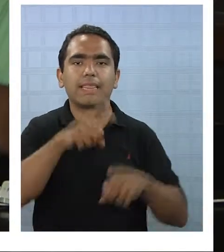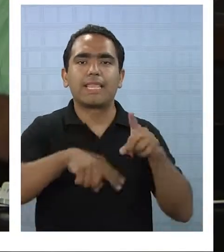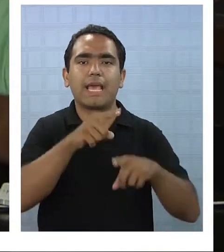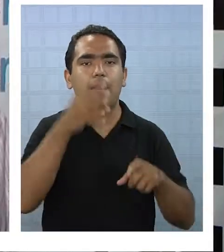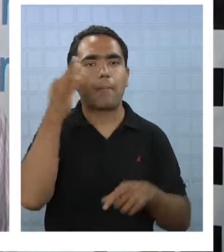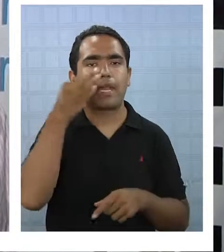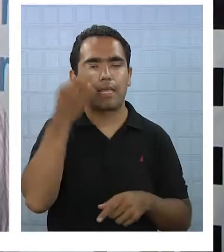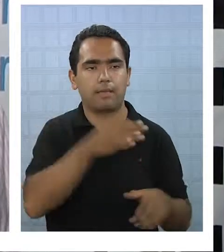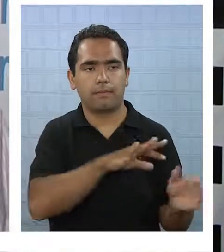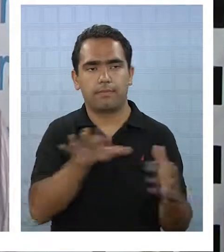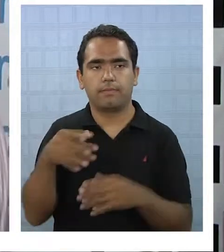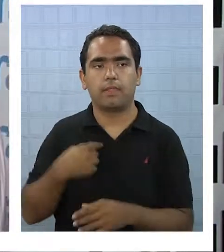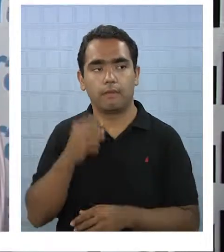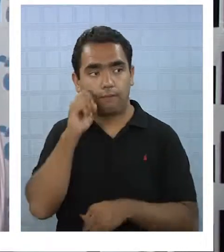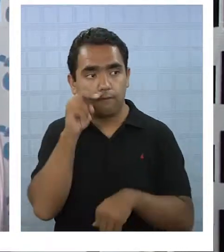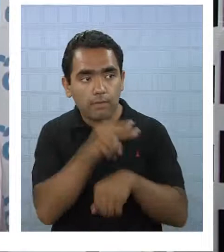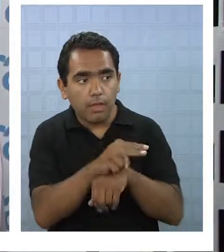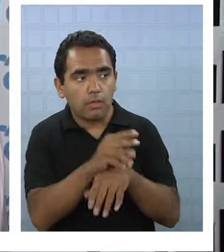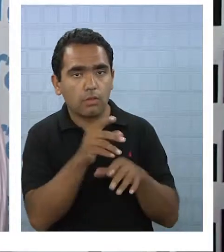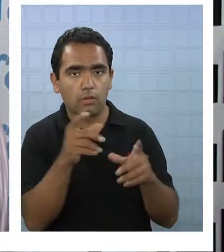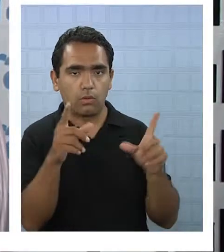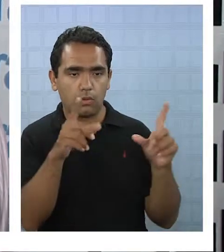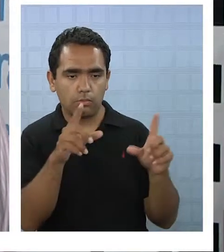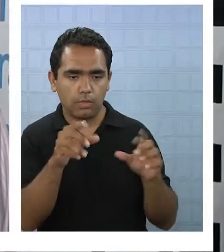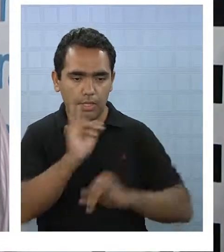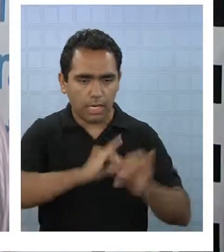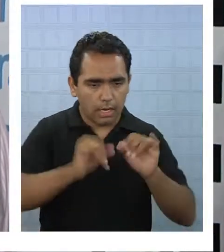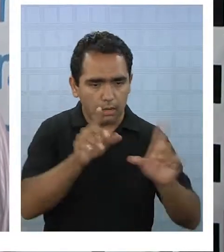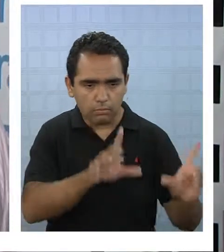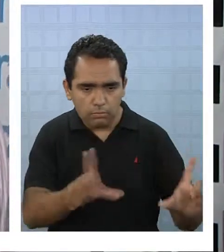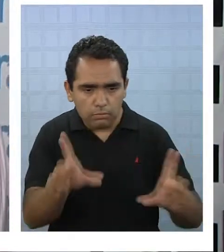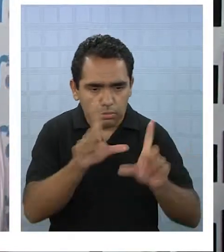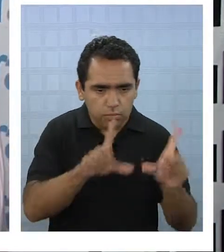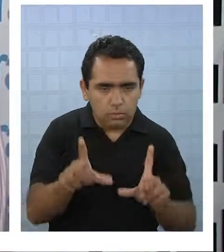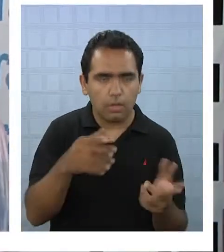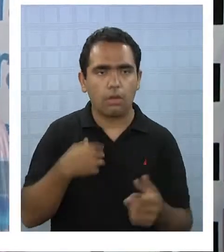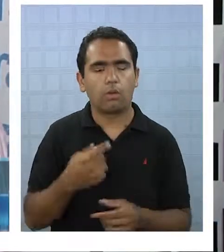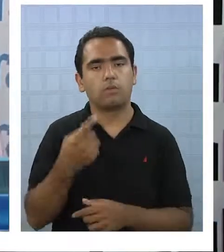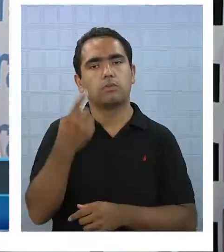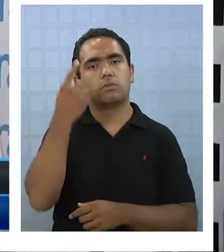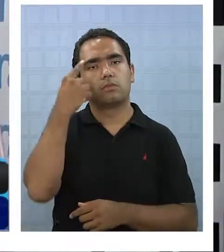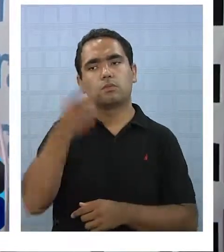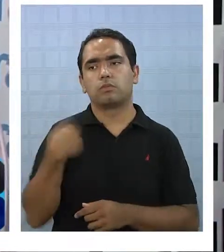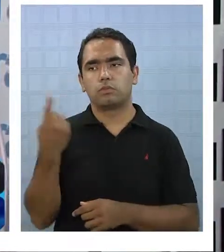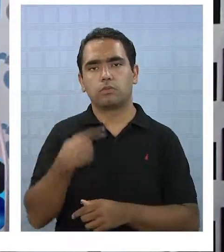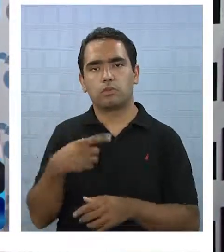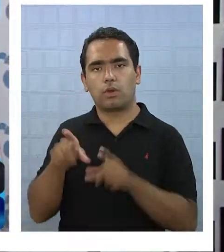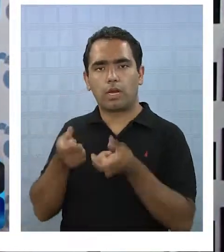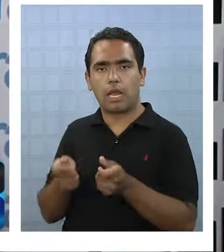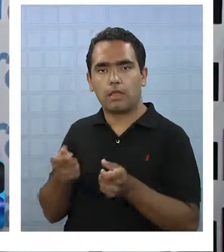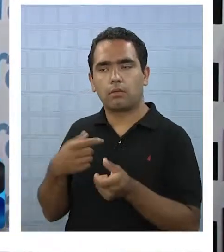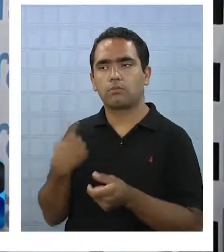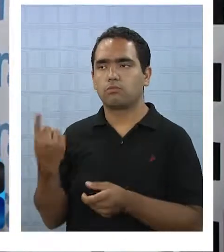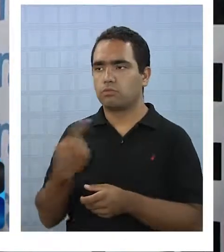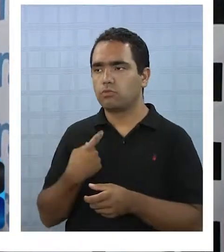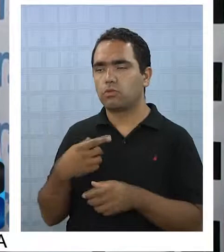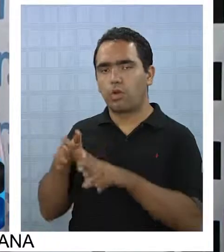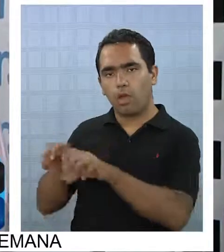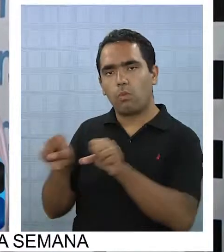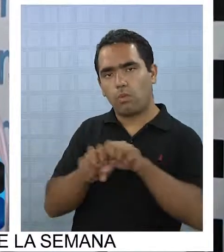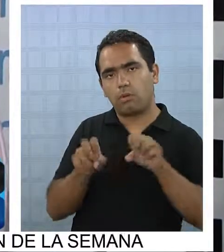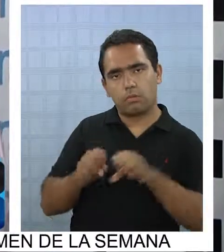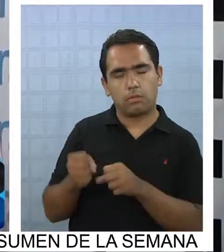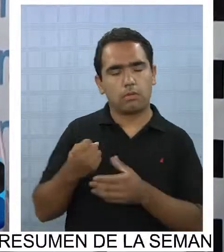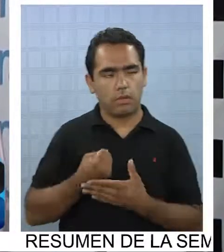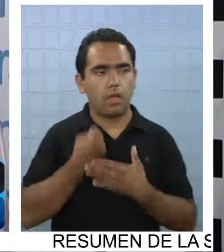viendo la realidad viendo las imágenes concordamos con una dirección de la radio de apoyar con nuestros autores directamente